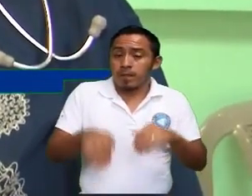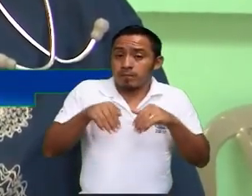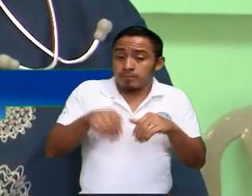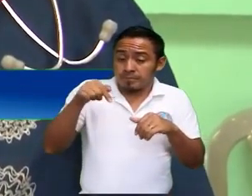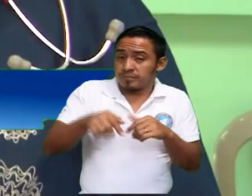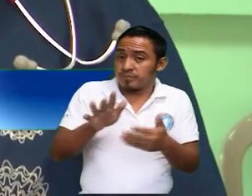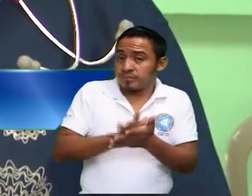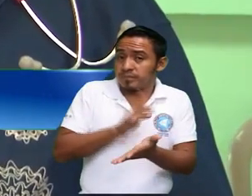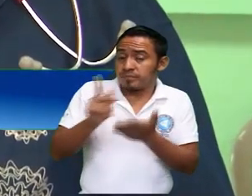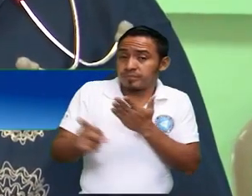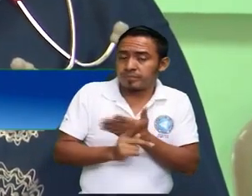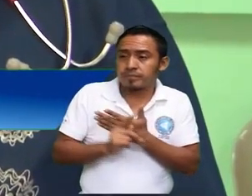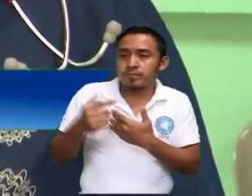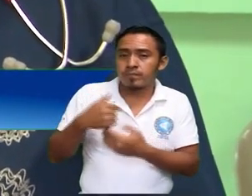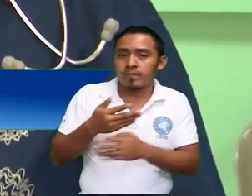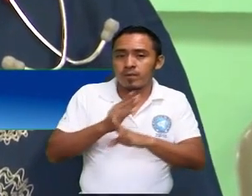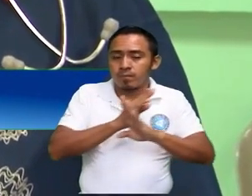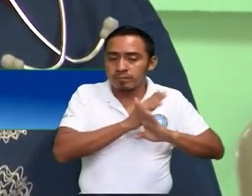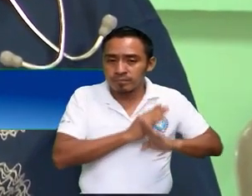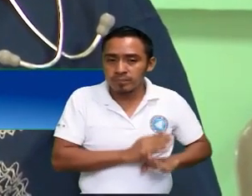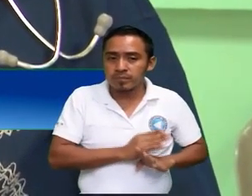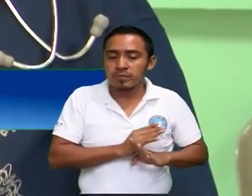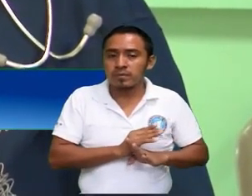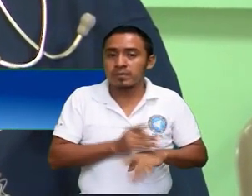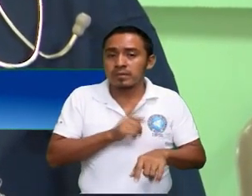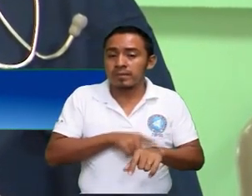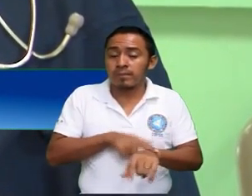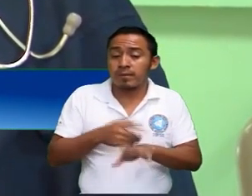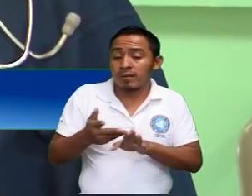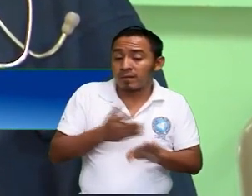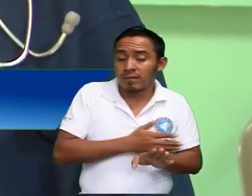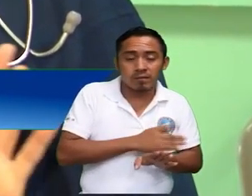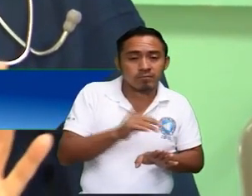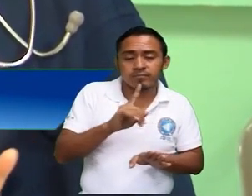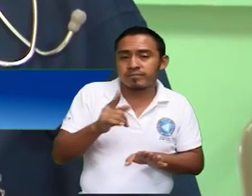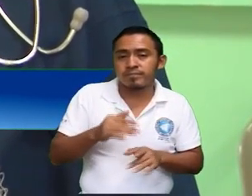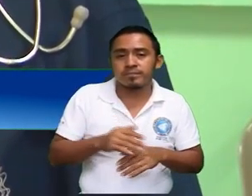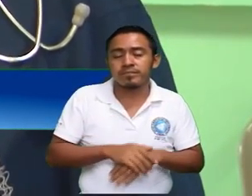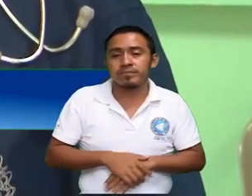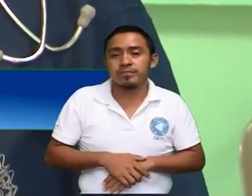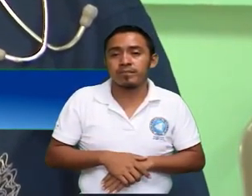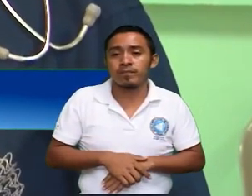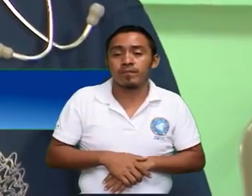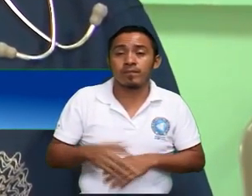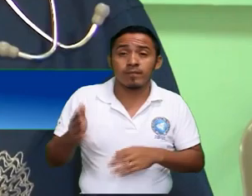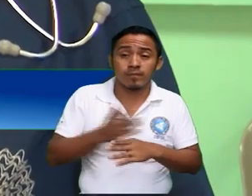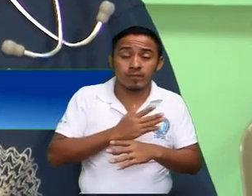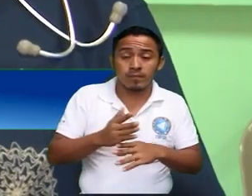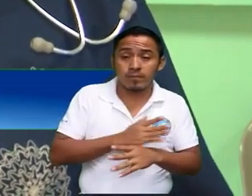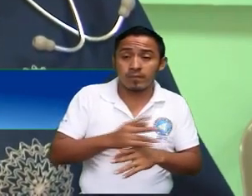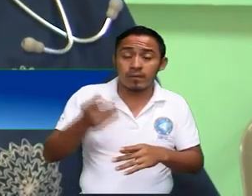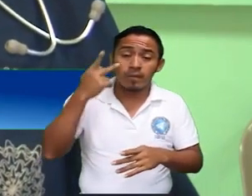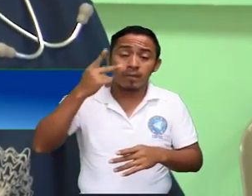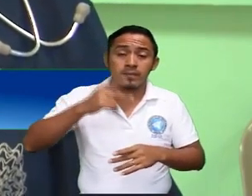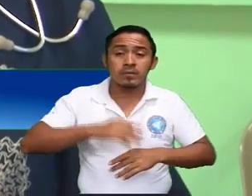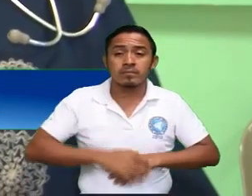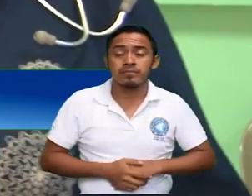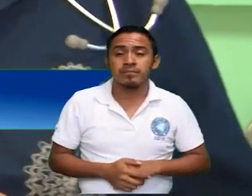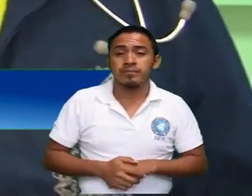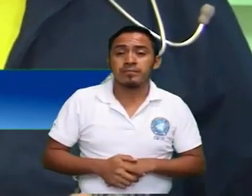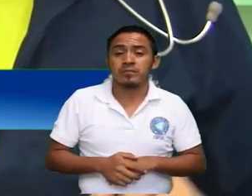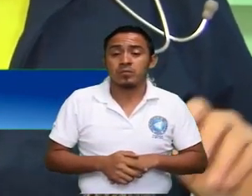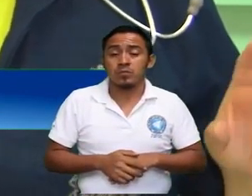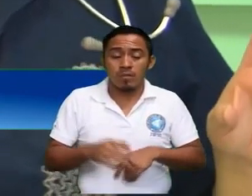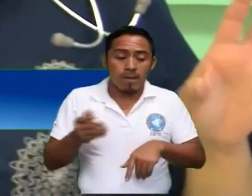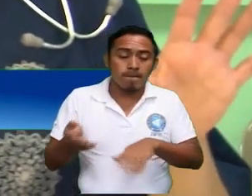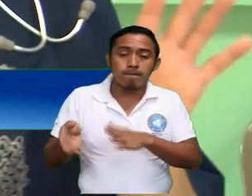Con el canguro, lo que yo voy a prevenir no es muerte temprana. La muerte temprana, hay dos cosas que te hay que diferenciar. Una cosa, la muerte